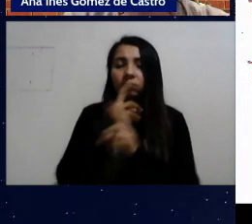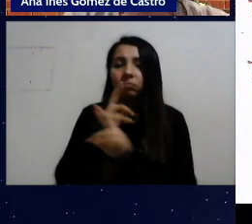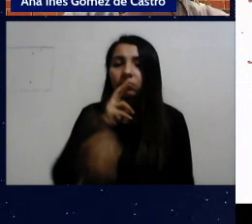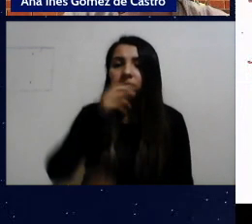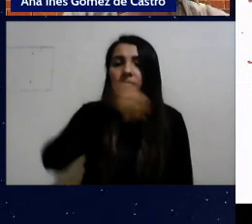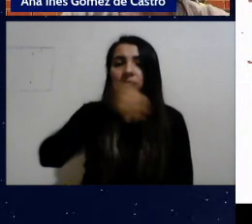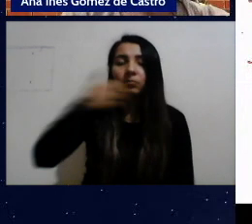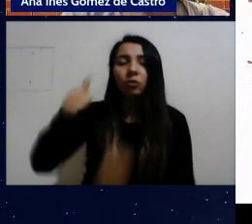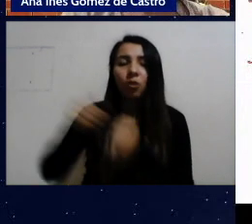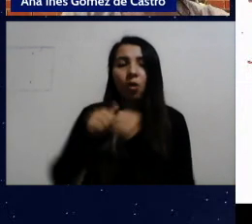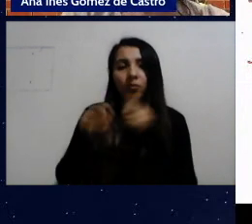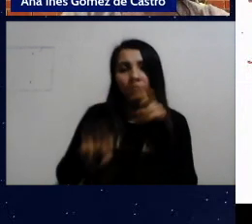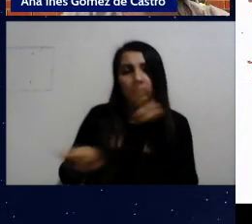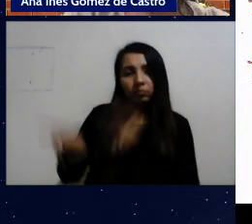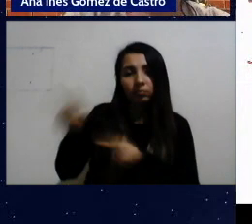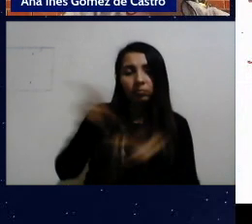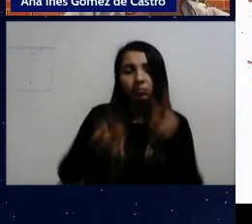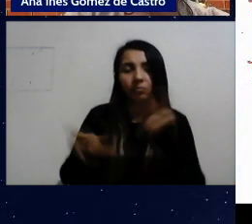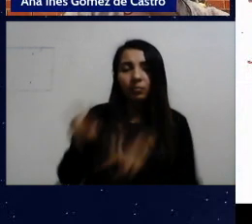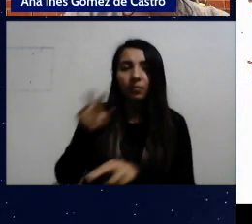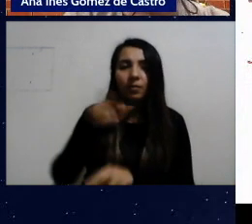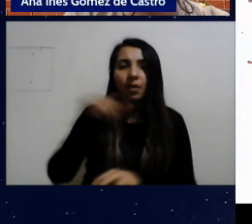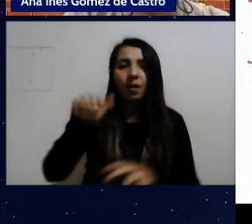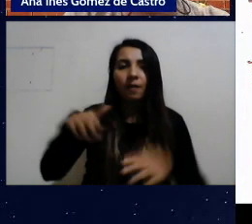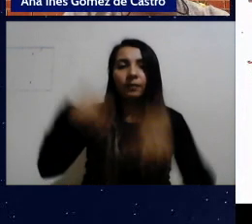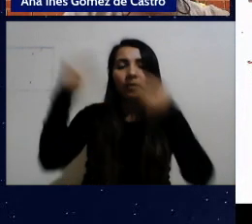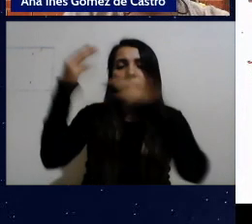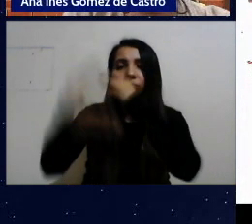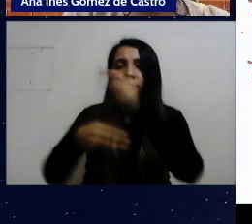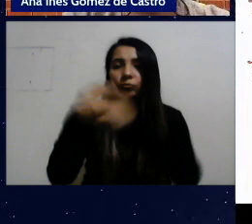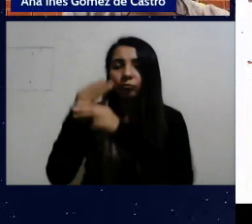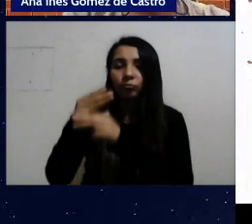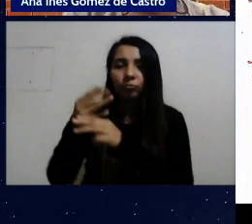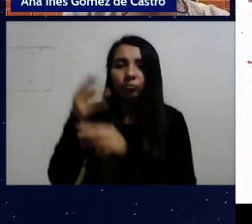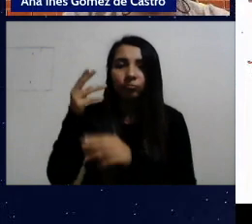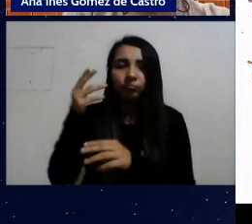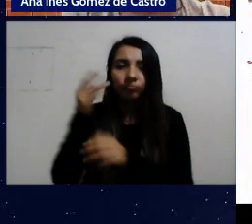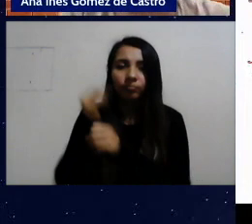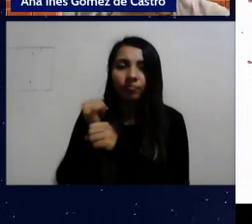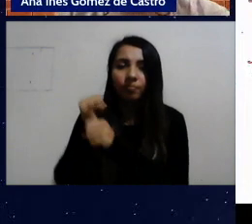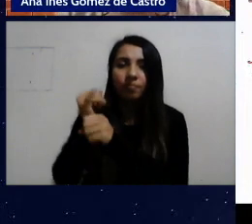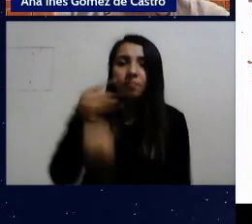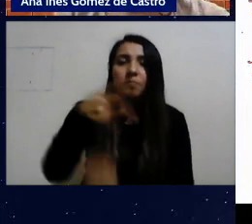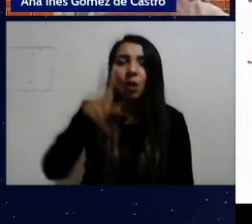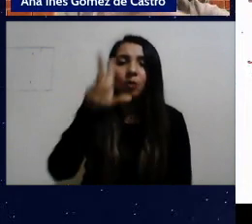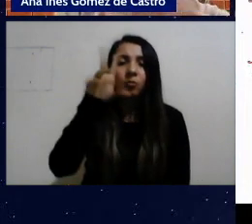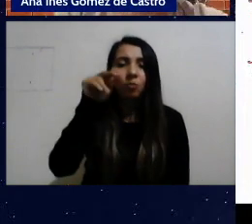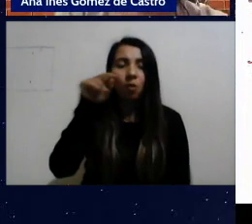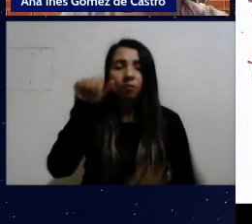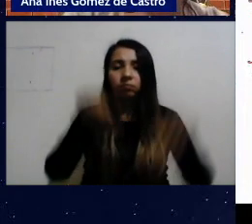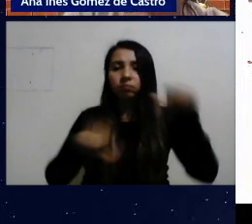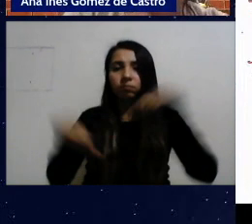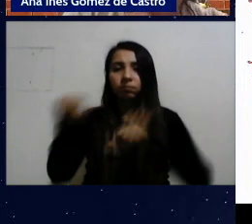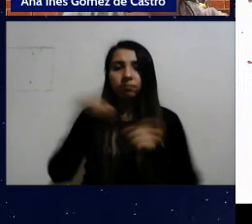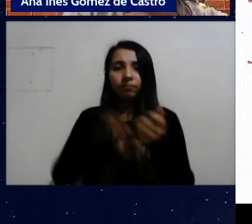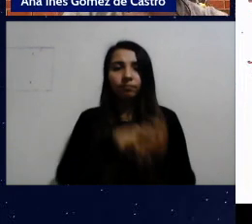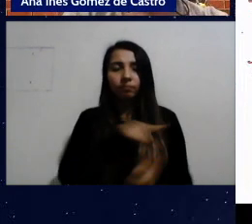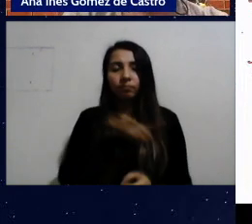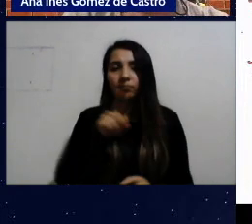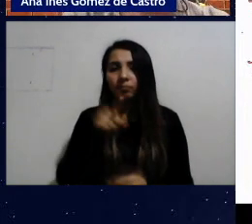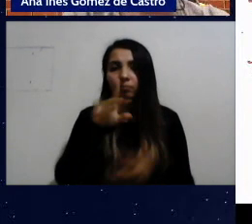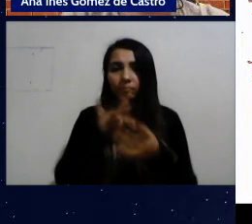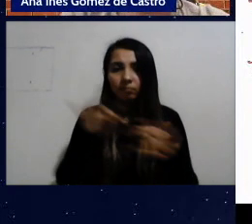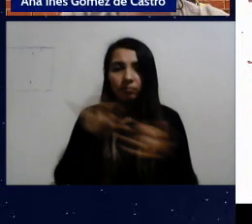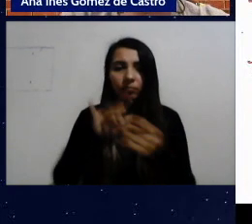podemos responder desde el punto de vista de la observación astronómica, no en un laboratorio. Todos los experimentos de los que he hablado